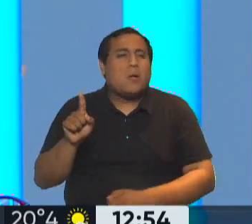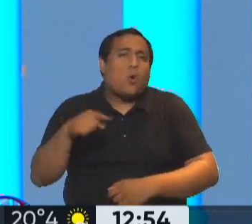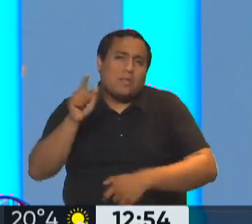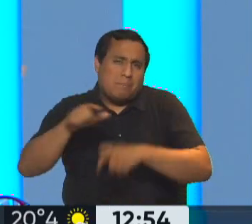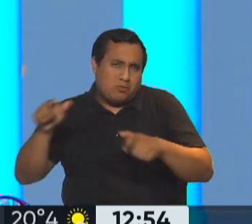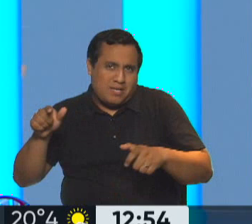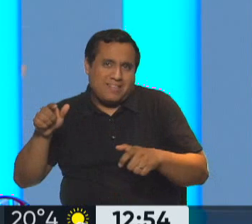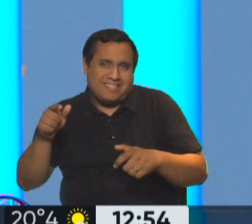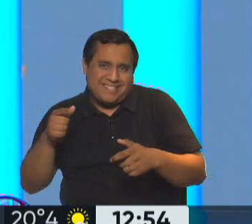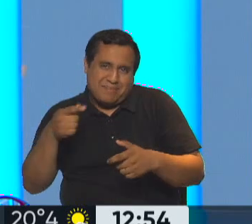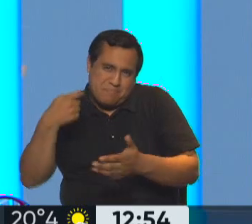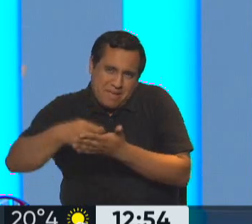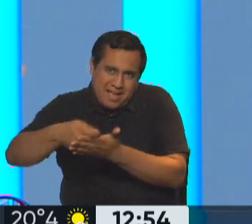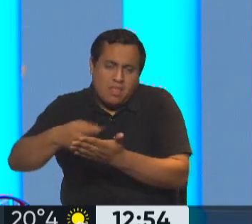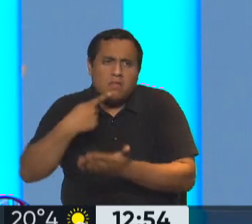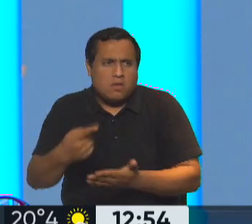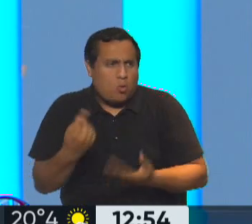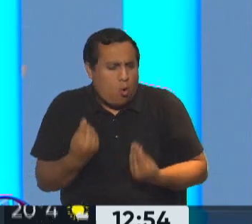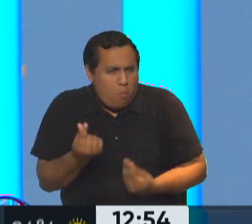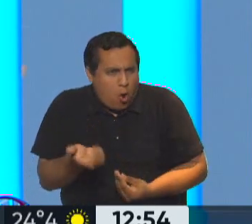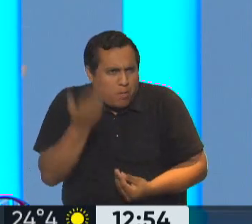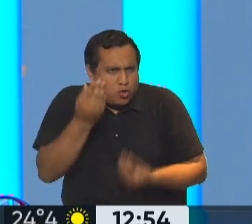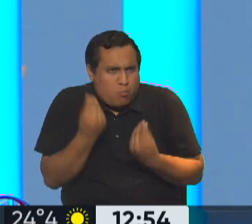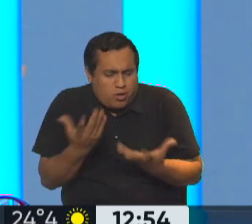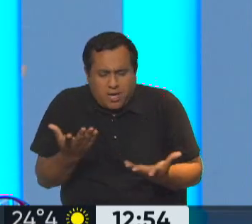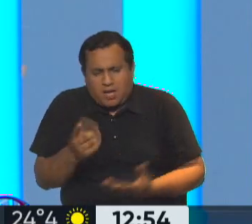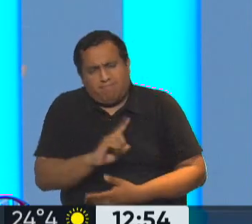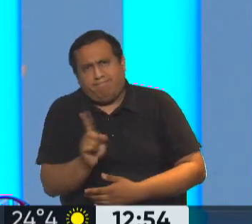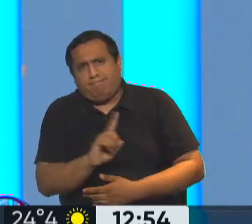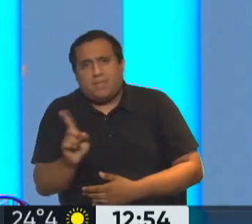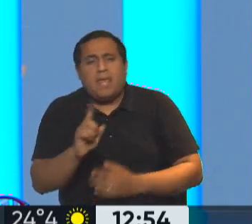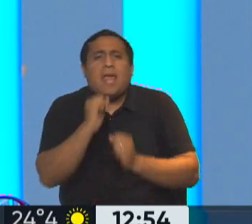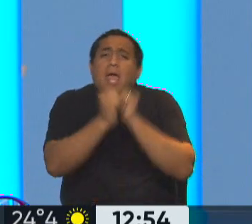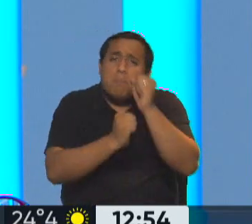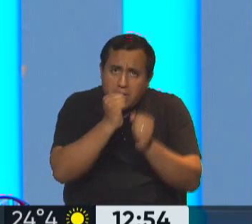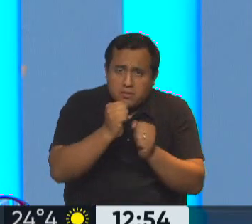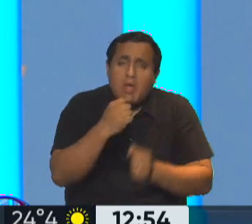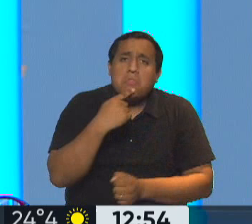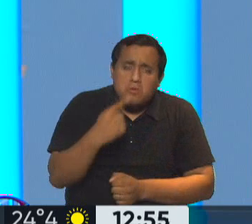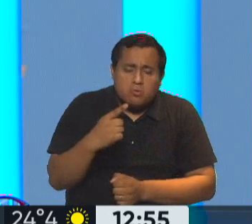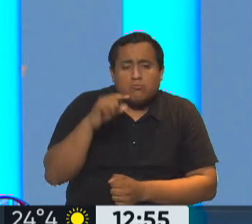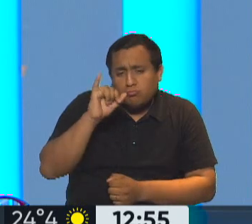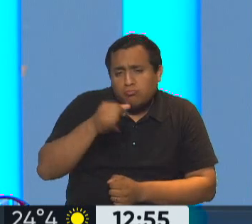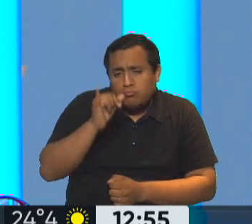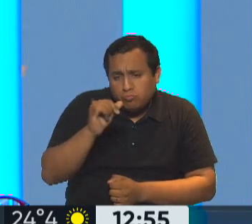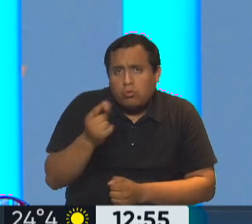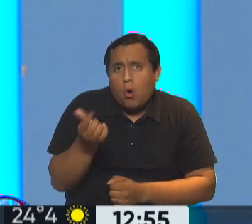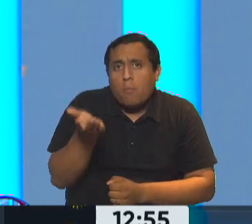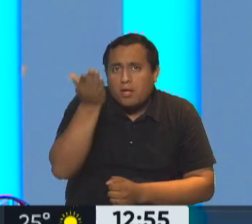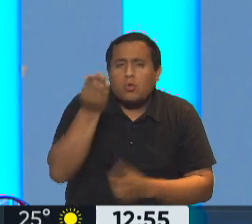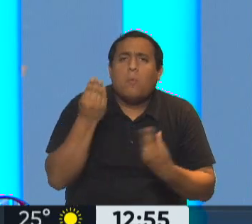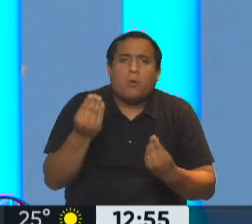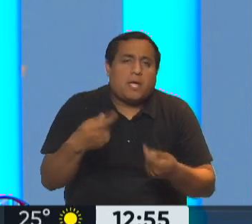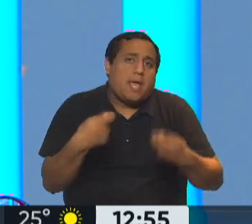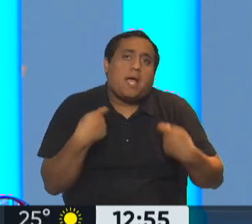que es absolutamente injustificado el aumento. Que las empresas de medicina prepaga lo justifican a partir de lo que dicen los aumentos de costos que